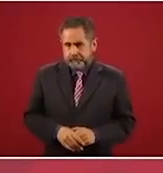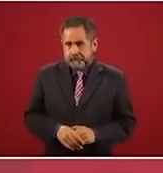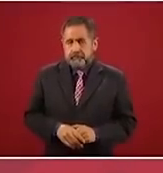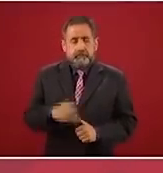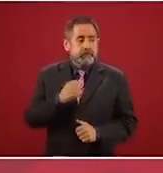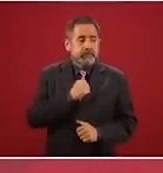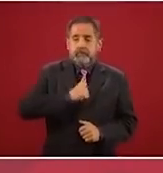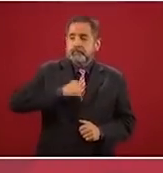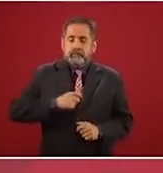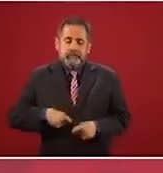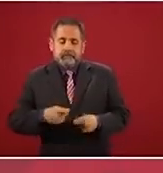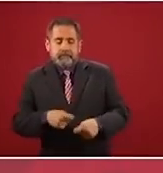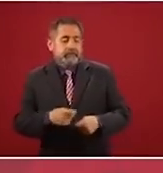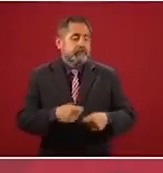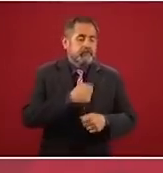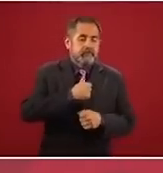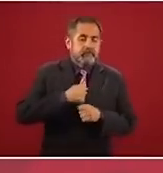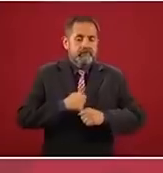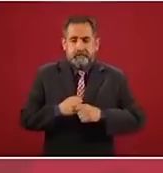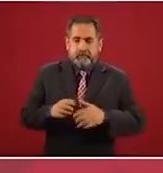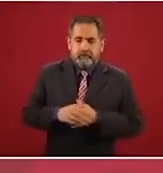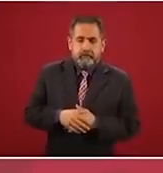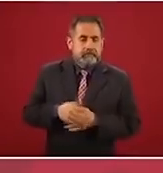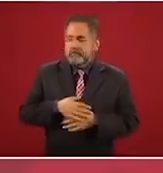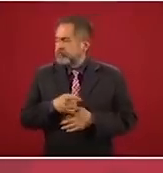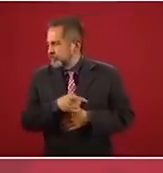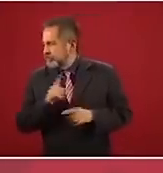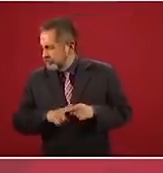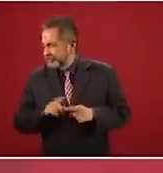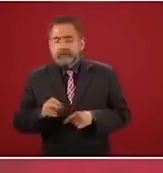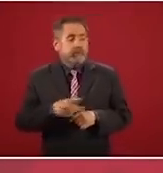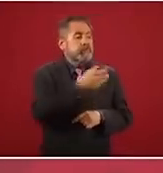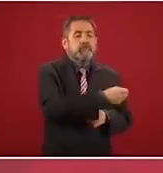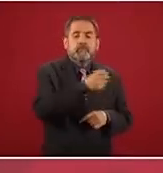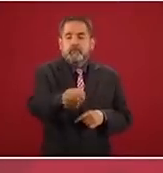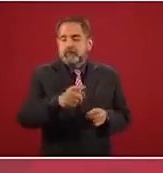traficantes de influencia ponían a los servidores públicos,